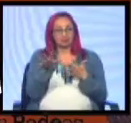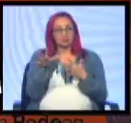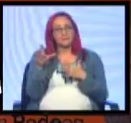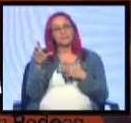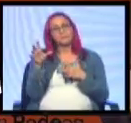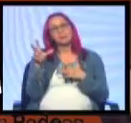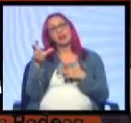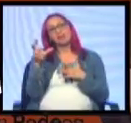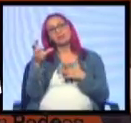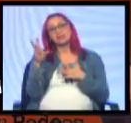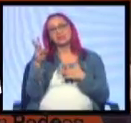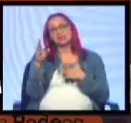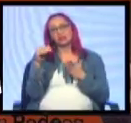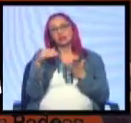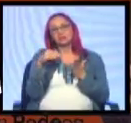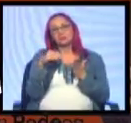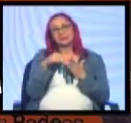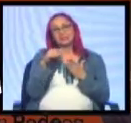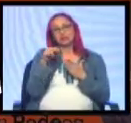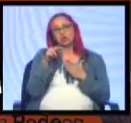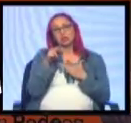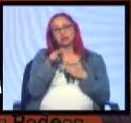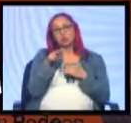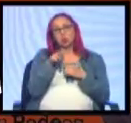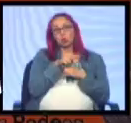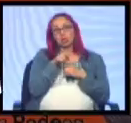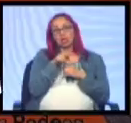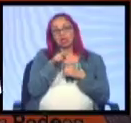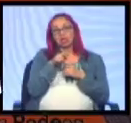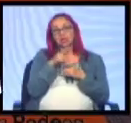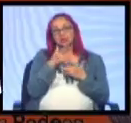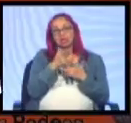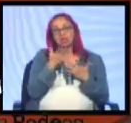de 3.600 millones de